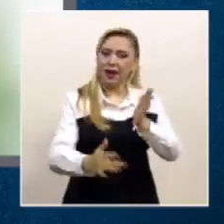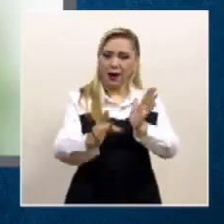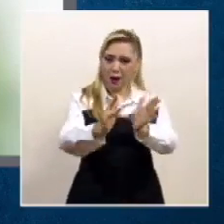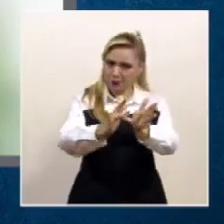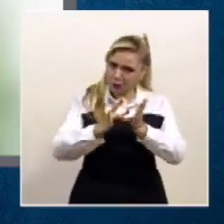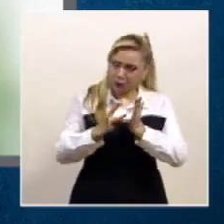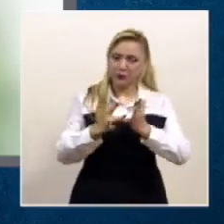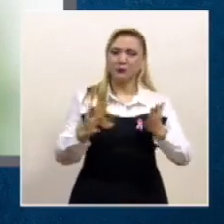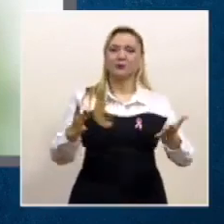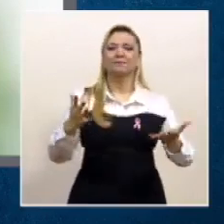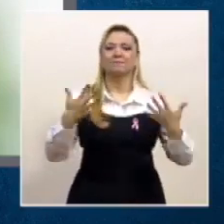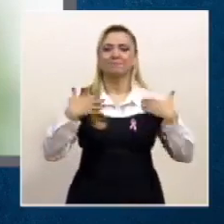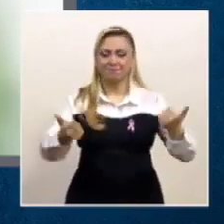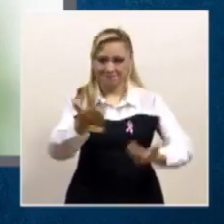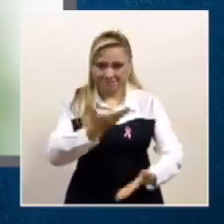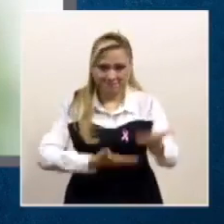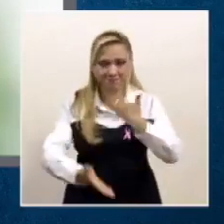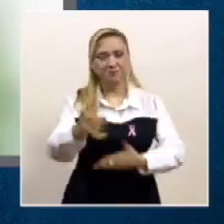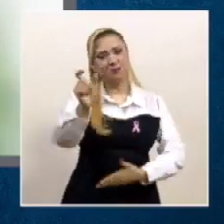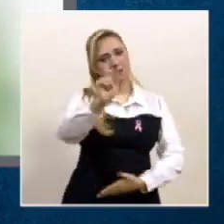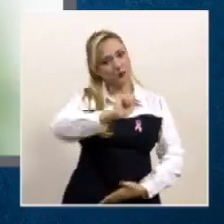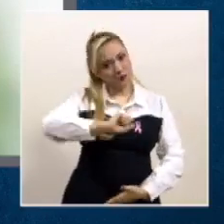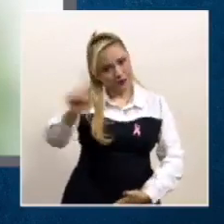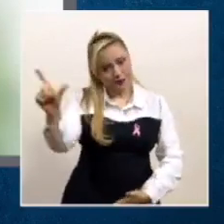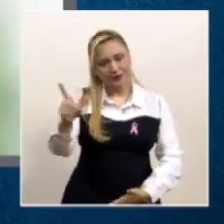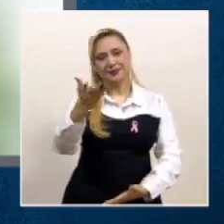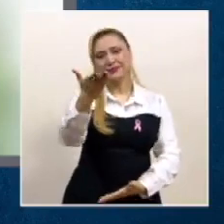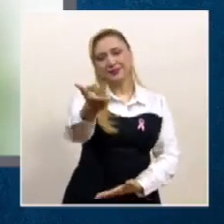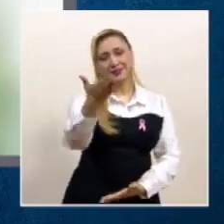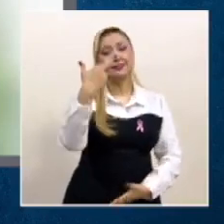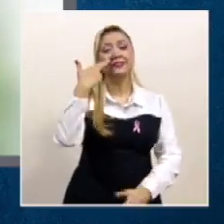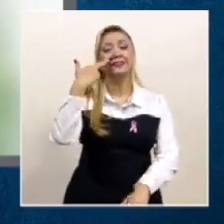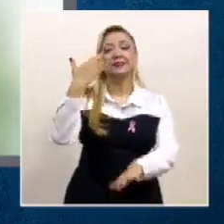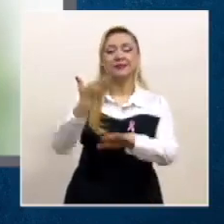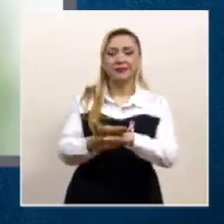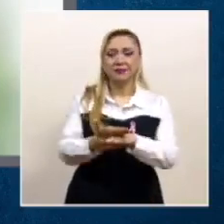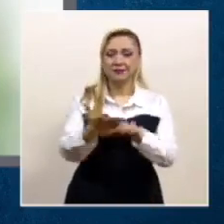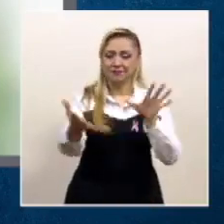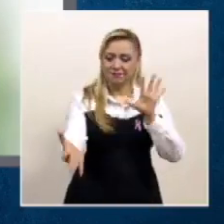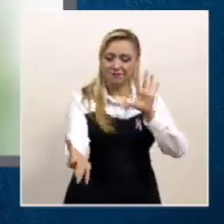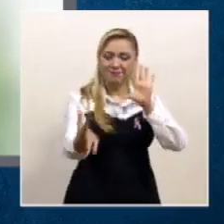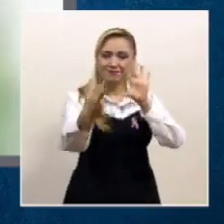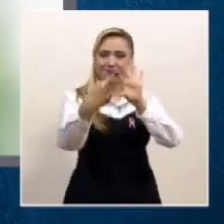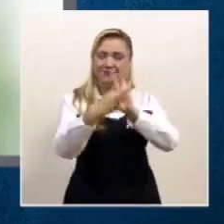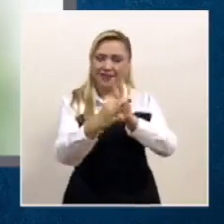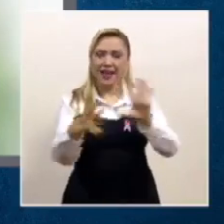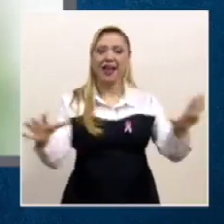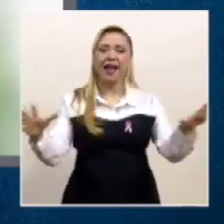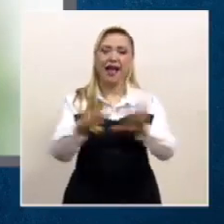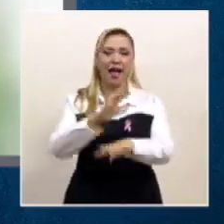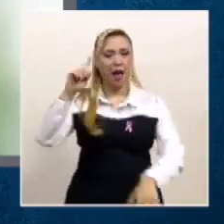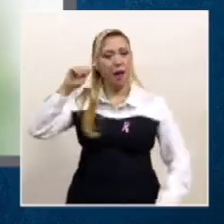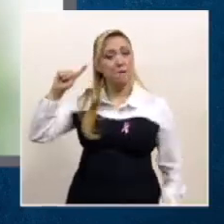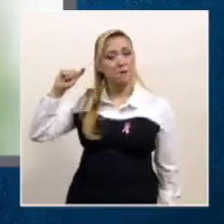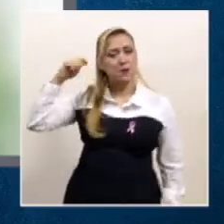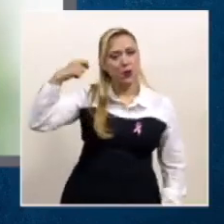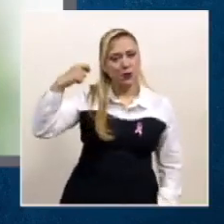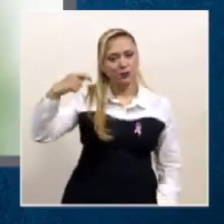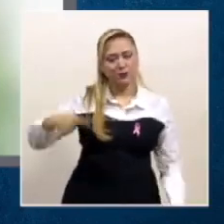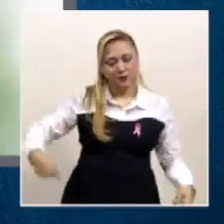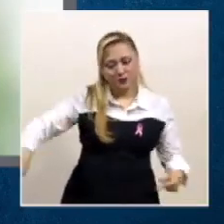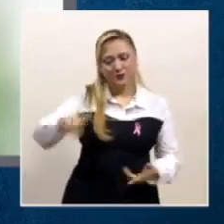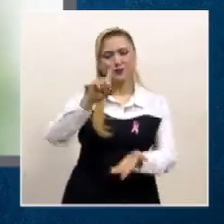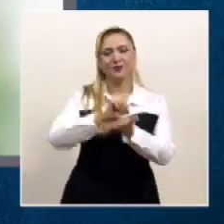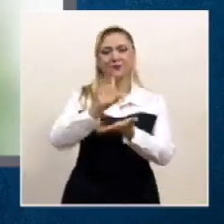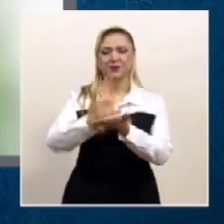su empatía, sin su profesionalismo y sin su responsabilidad como actores inherentes del cambio que necesitamos nuestro grupo de población